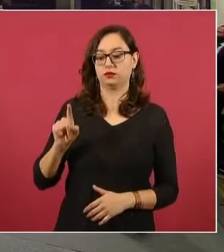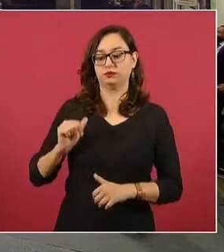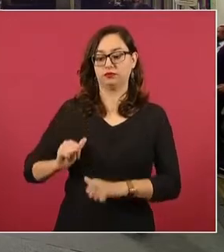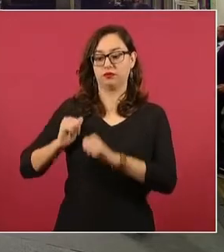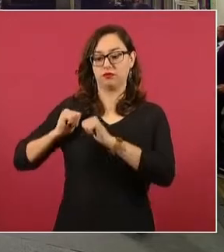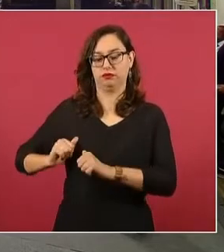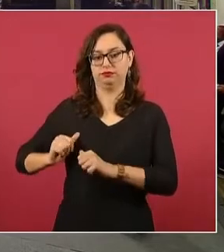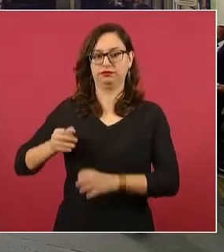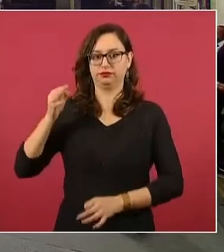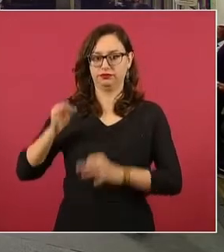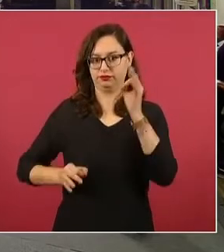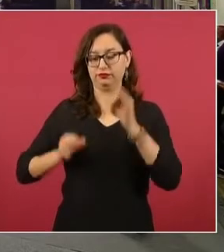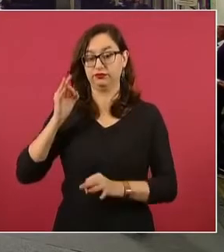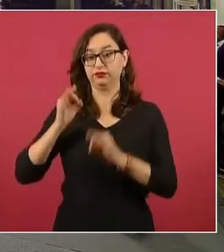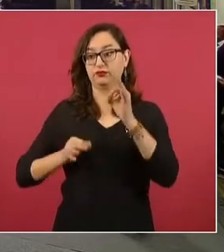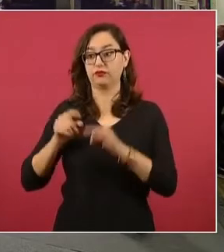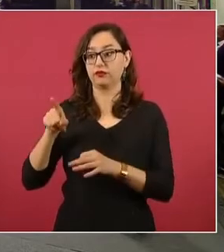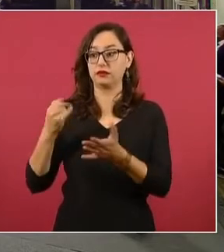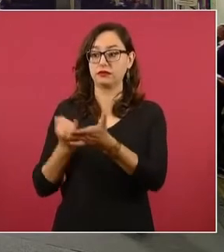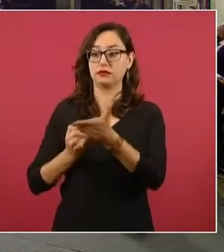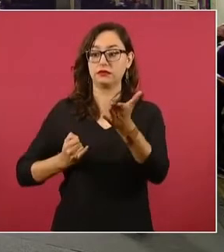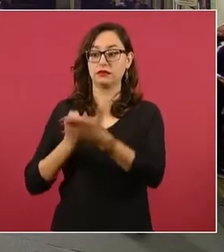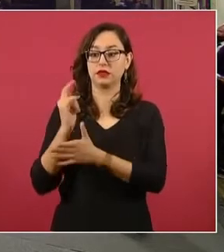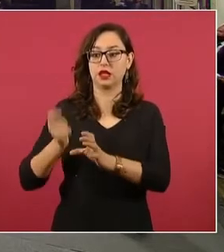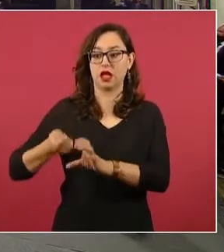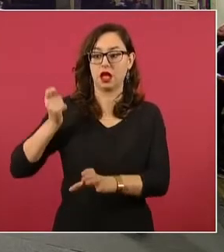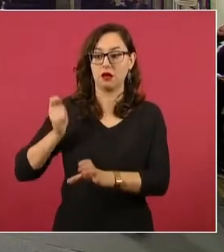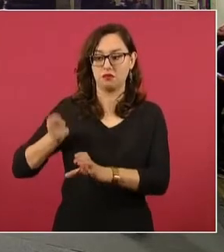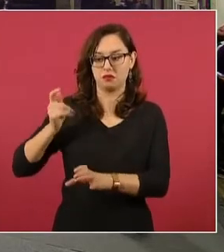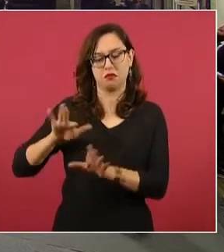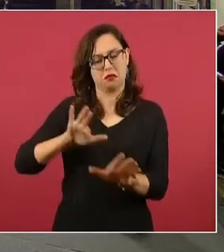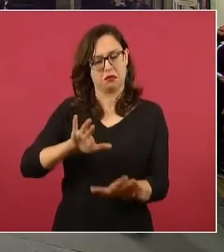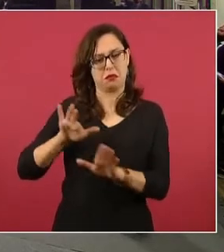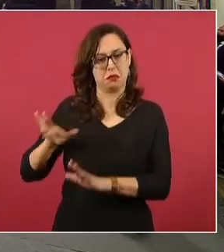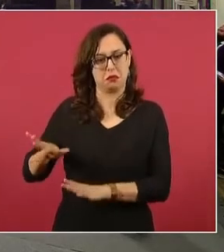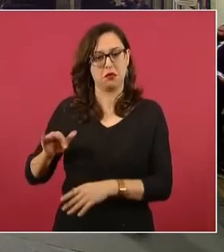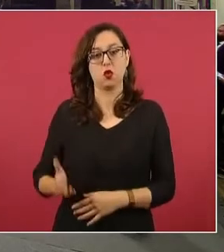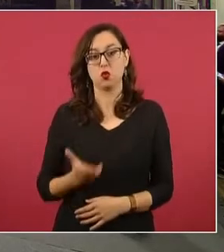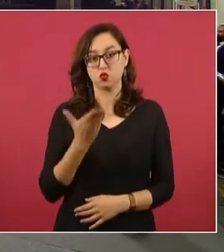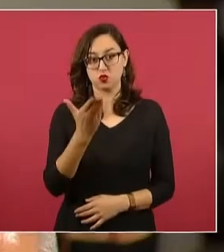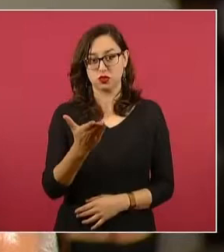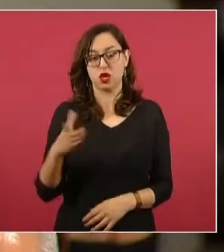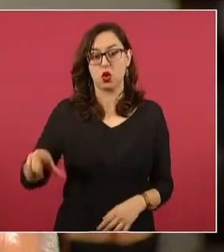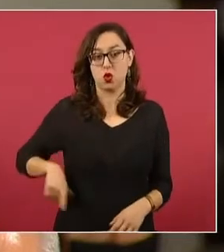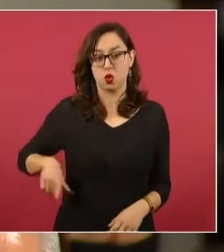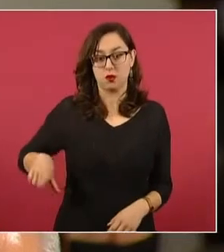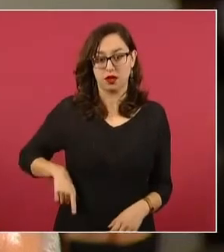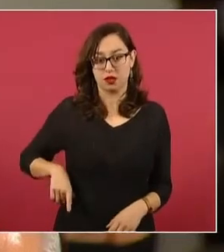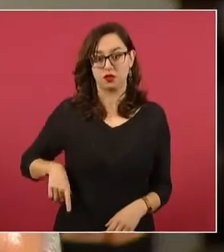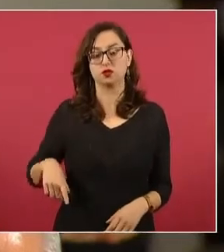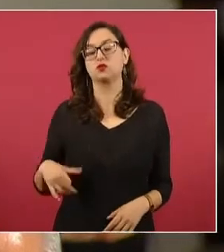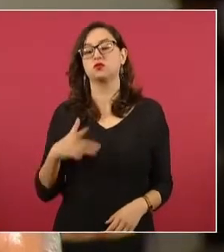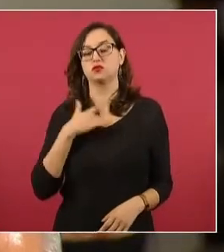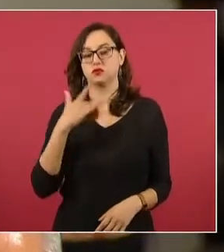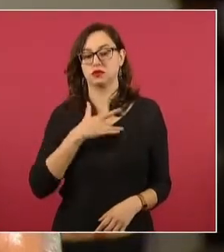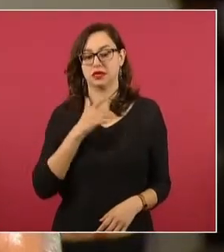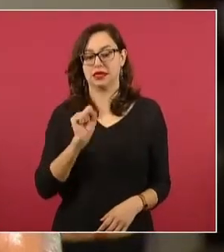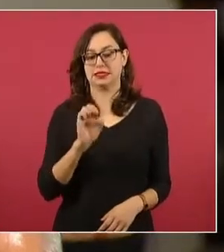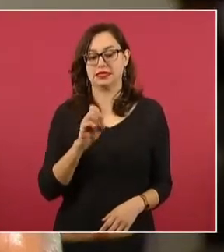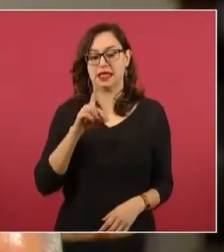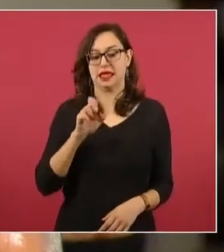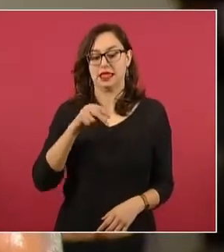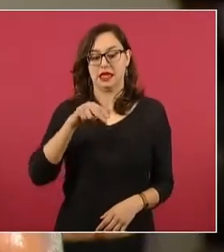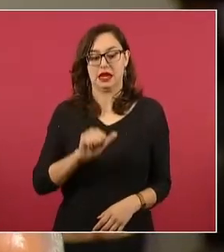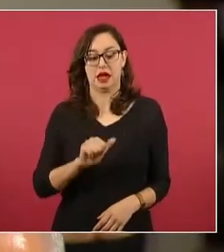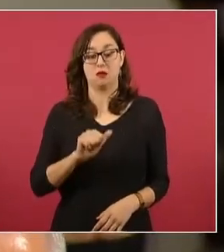Poder Judicial, en lo que corresponde a su gobierno, ¿habría la posibilidad de que la Sedena informara sobre lo que ocurrió o